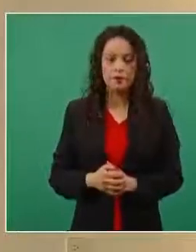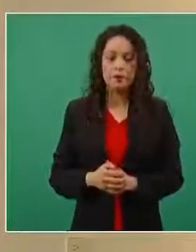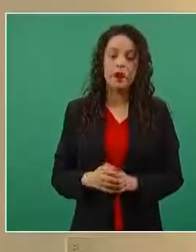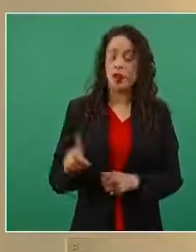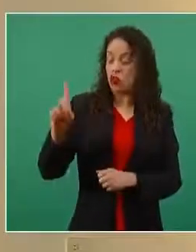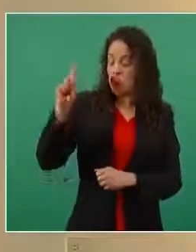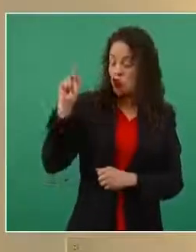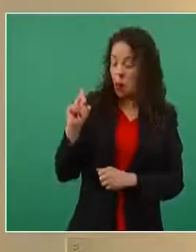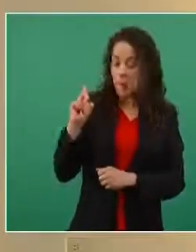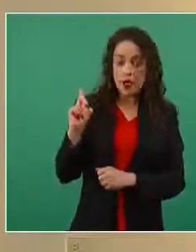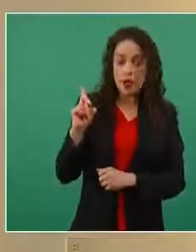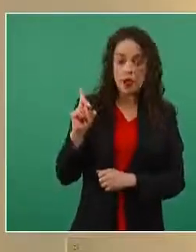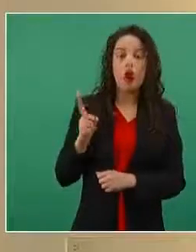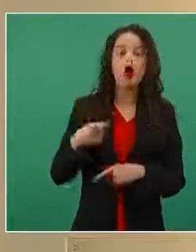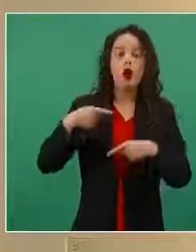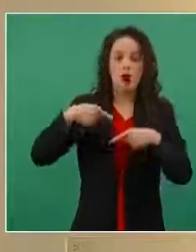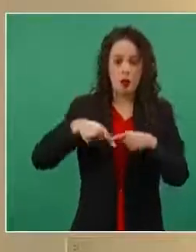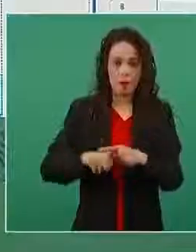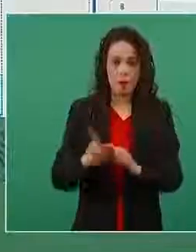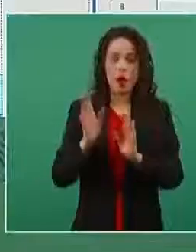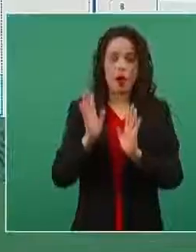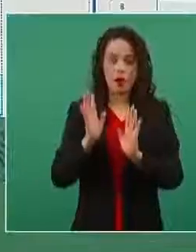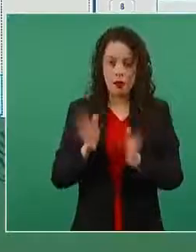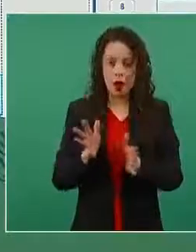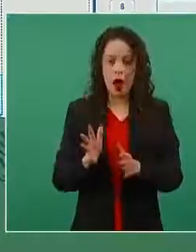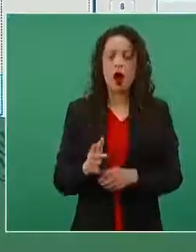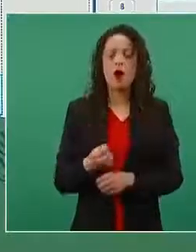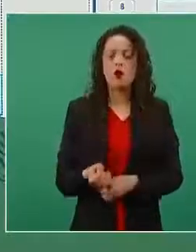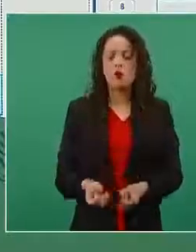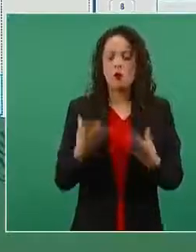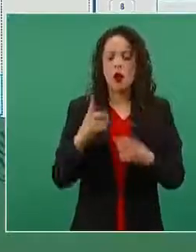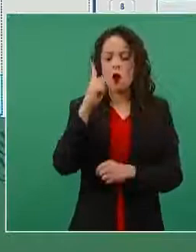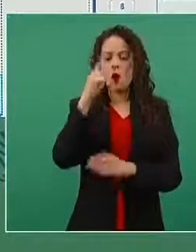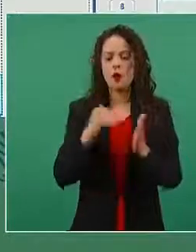domingo iniciamos la distribución con